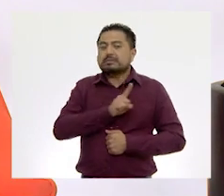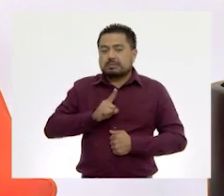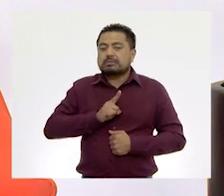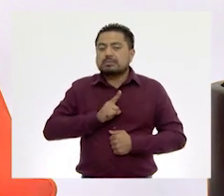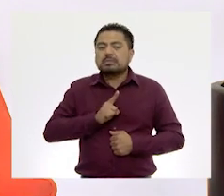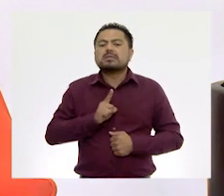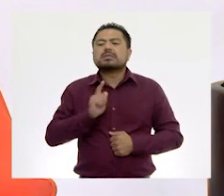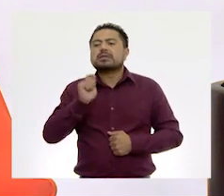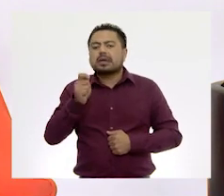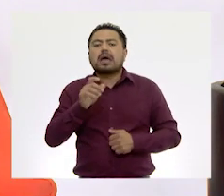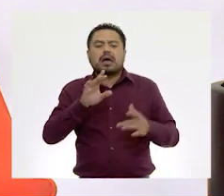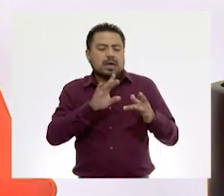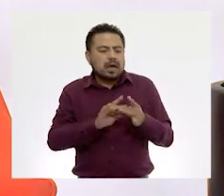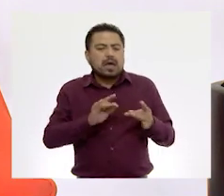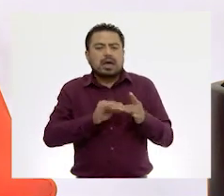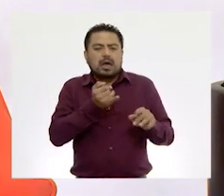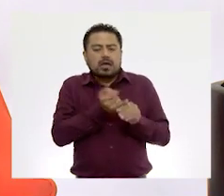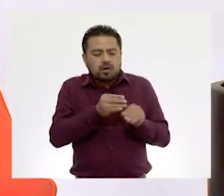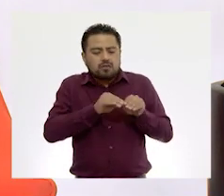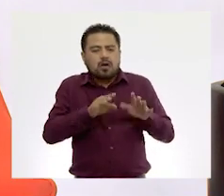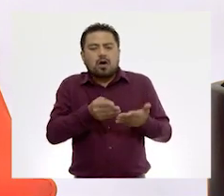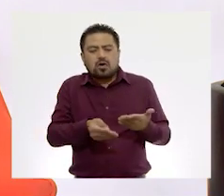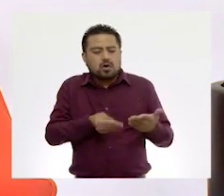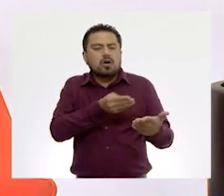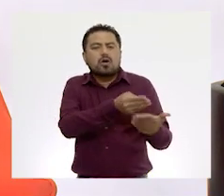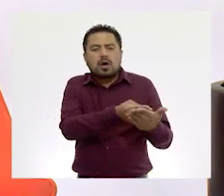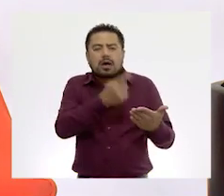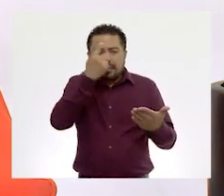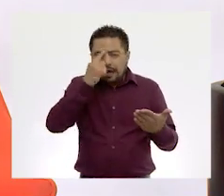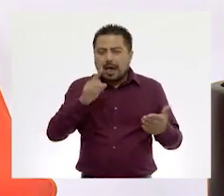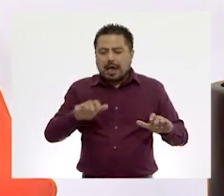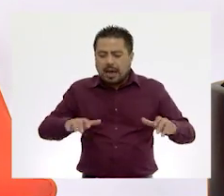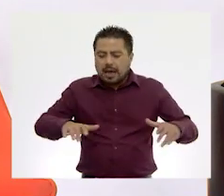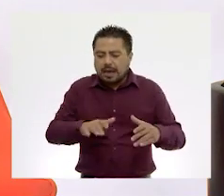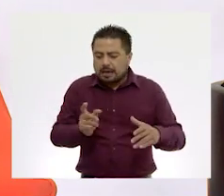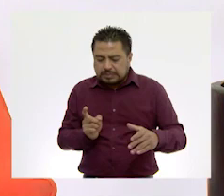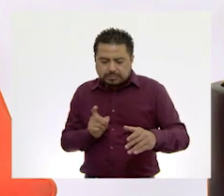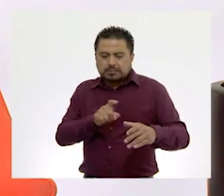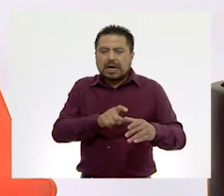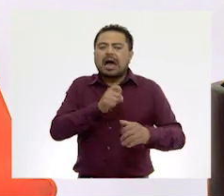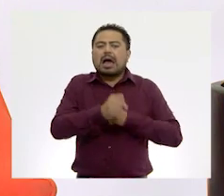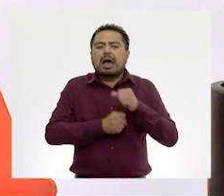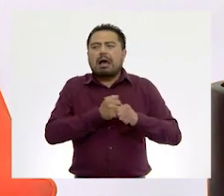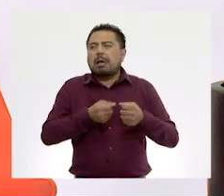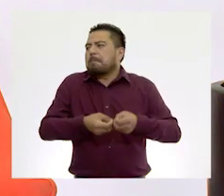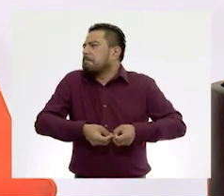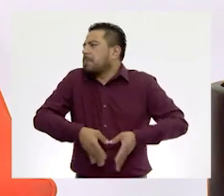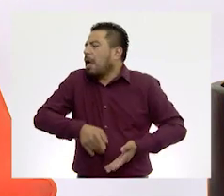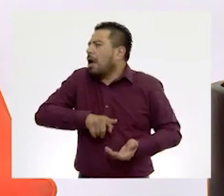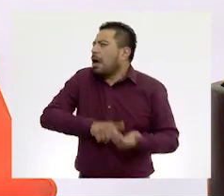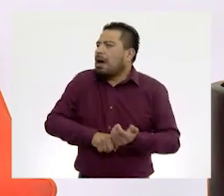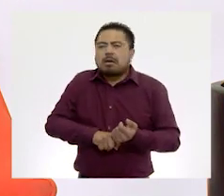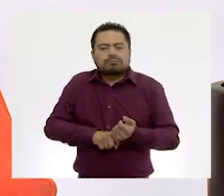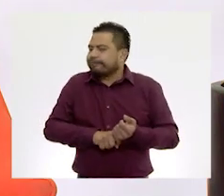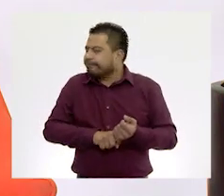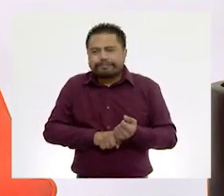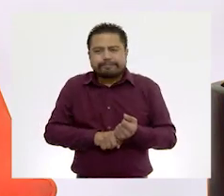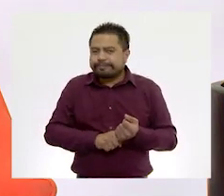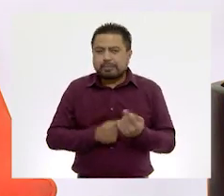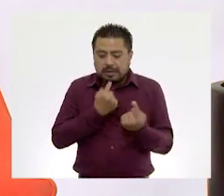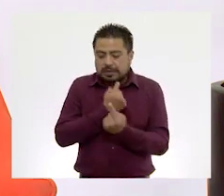de darles esta información para acercarlos inmediatamente y no perder años que son críticos para que el